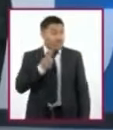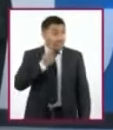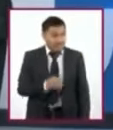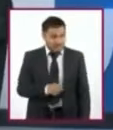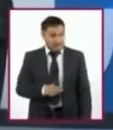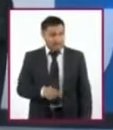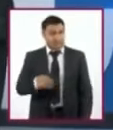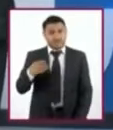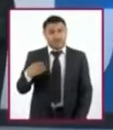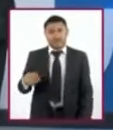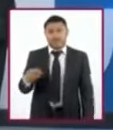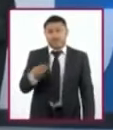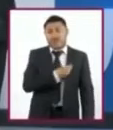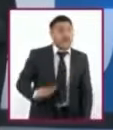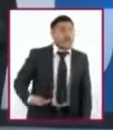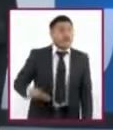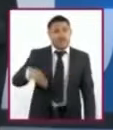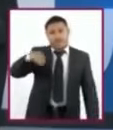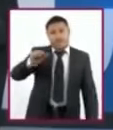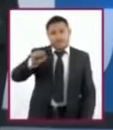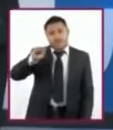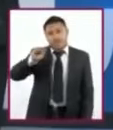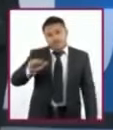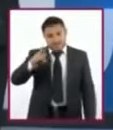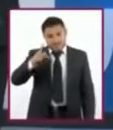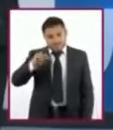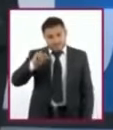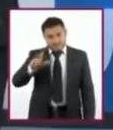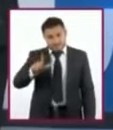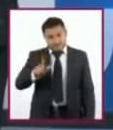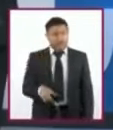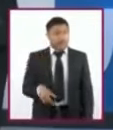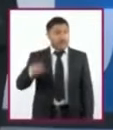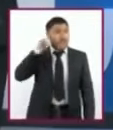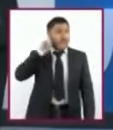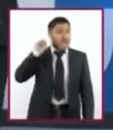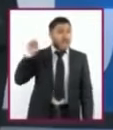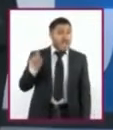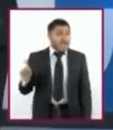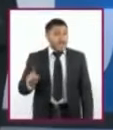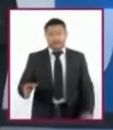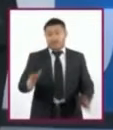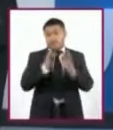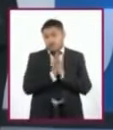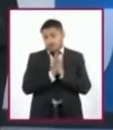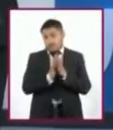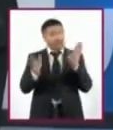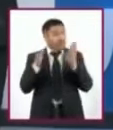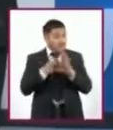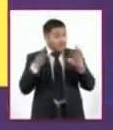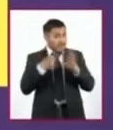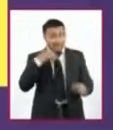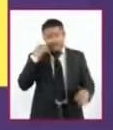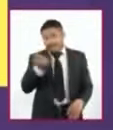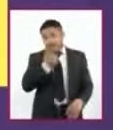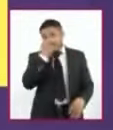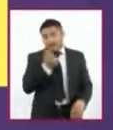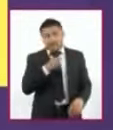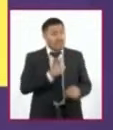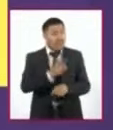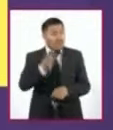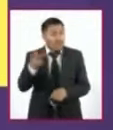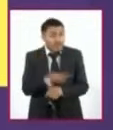Desde el municipio de Mazapil, en el estado de Zacatecas, nos piden que por favor les expliquemos a sus alumnos qué